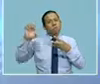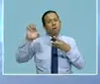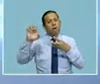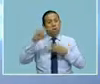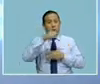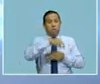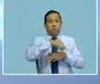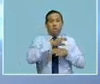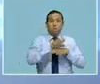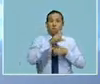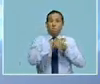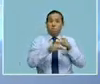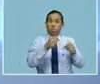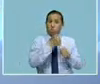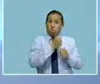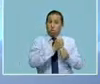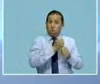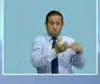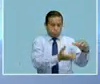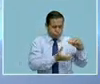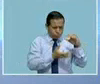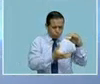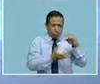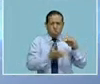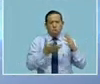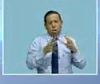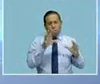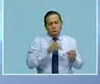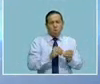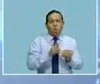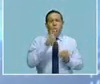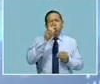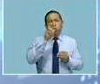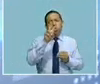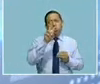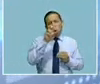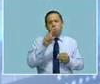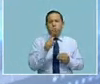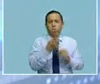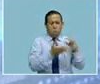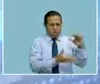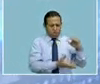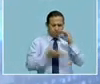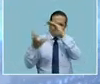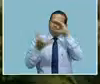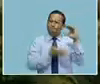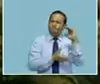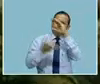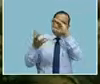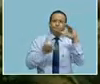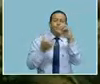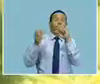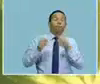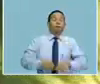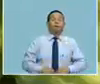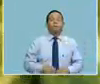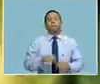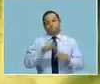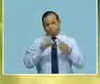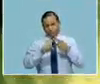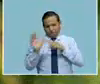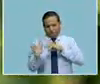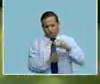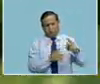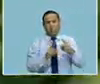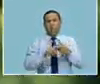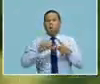este 2020 exporten 12.500.000 cajas de mango. Otra de las frutas de temporada que se produce en el país es